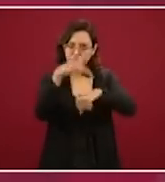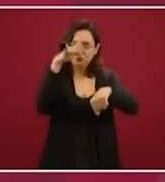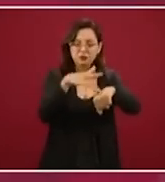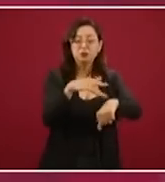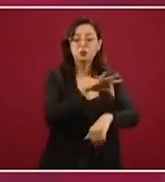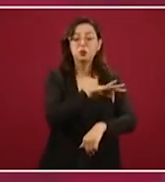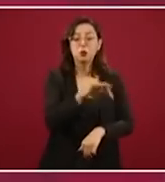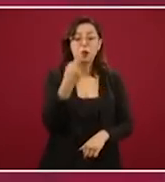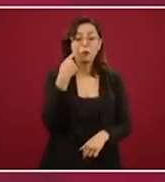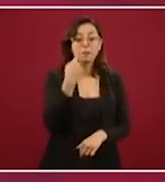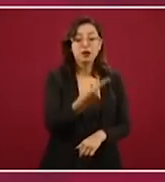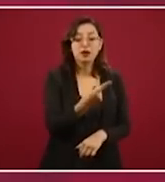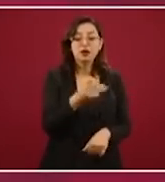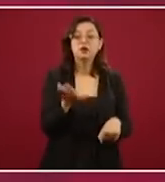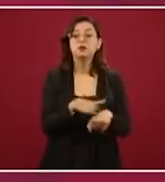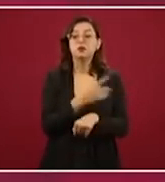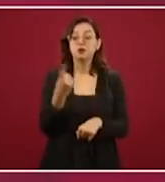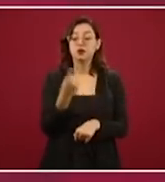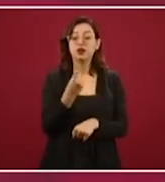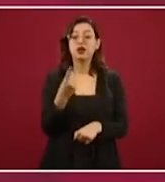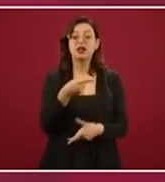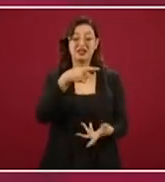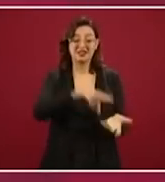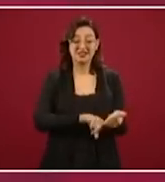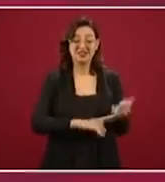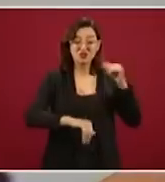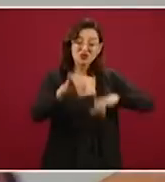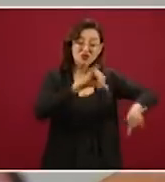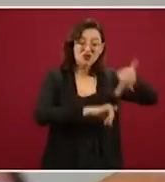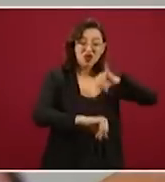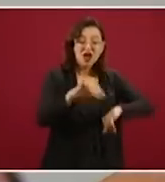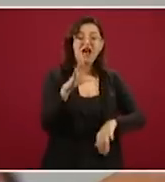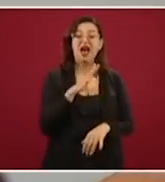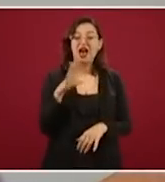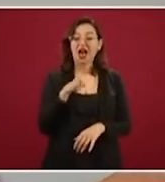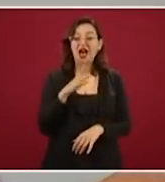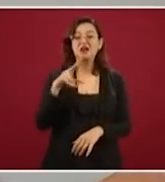porque usan hasta raticida.